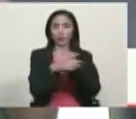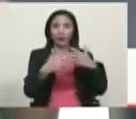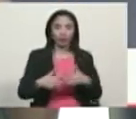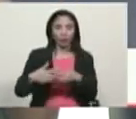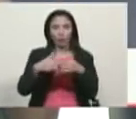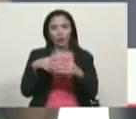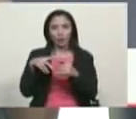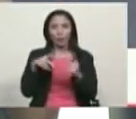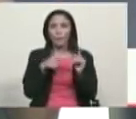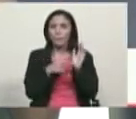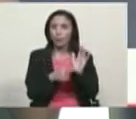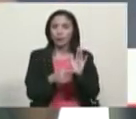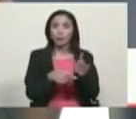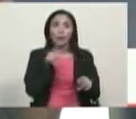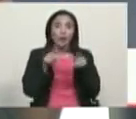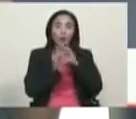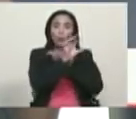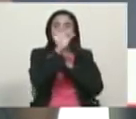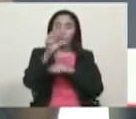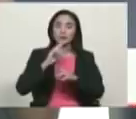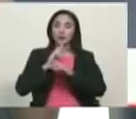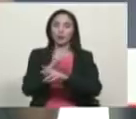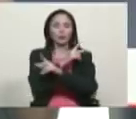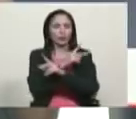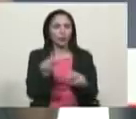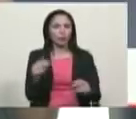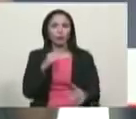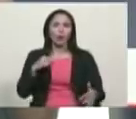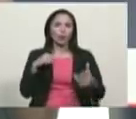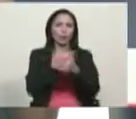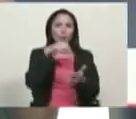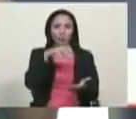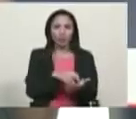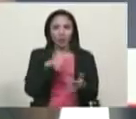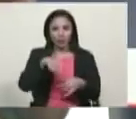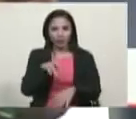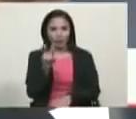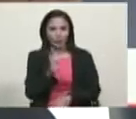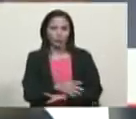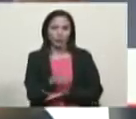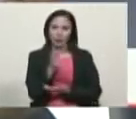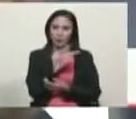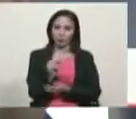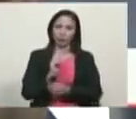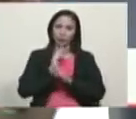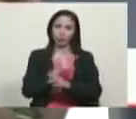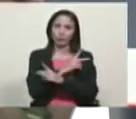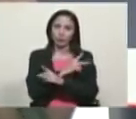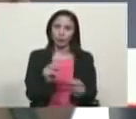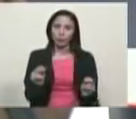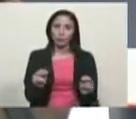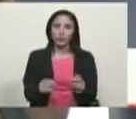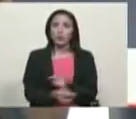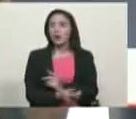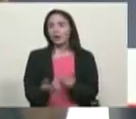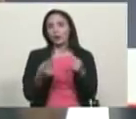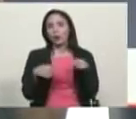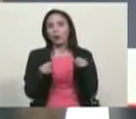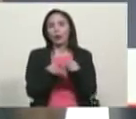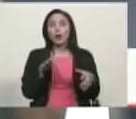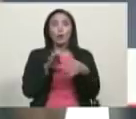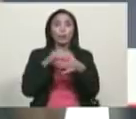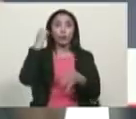hemos tenido algunos países que han dicho que no al golpe de Estado y no hemos visto una posición común de la Unión